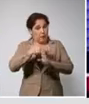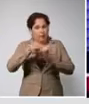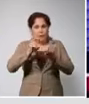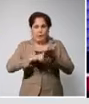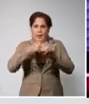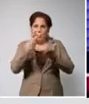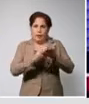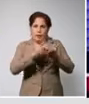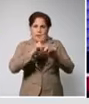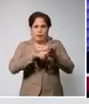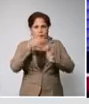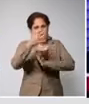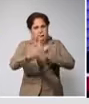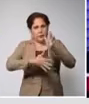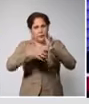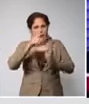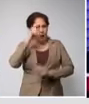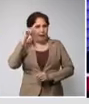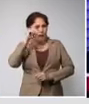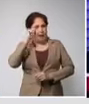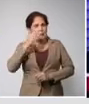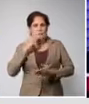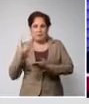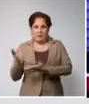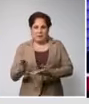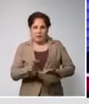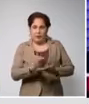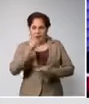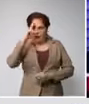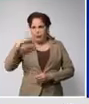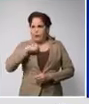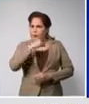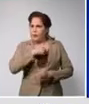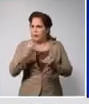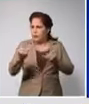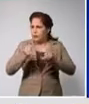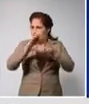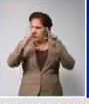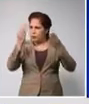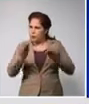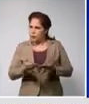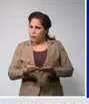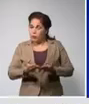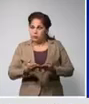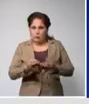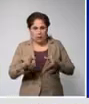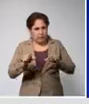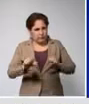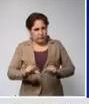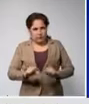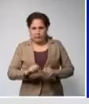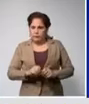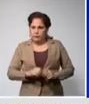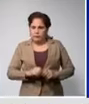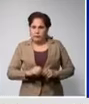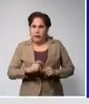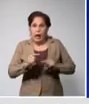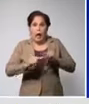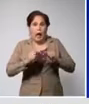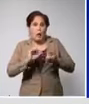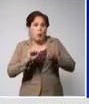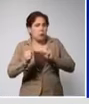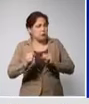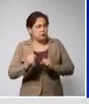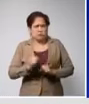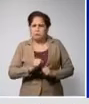de lengua de señas, Eileen Coto. Bienvenida. Y doctor, ¿las noticias? Malas. ¿No siguen siendo buenas? No, en lo